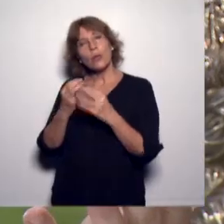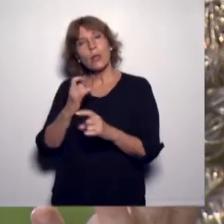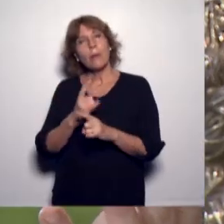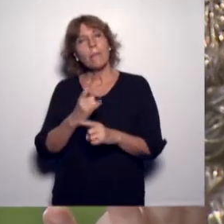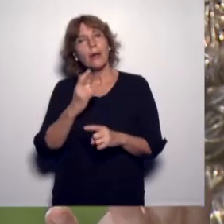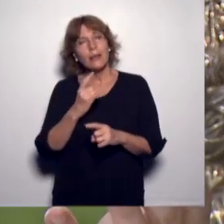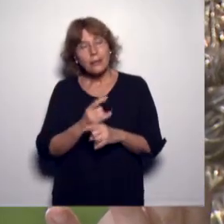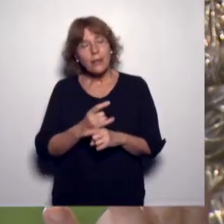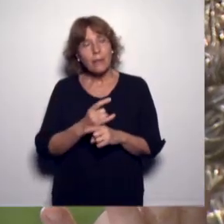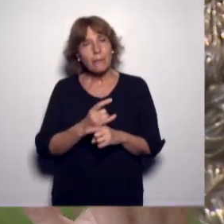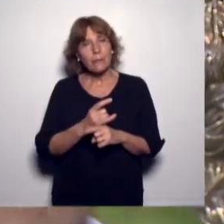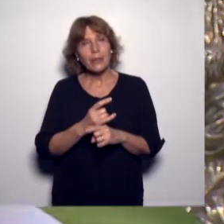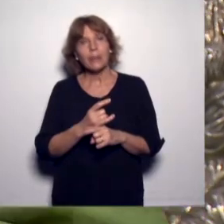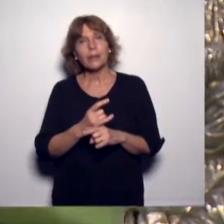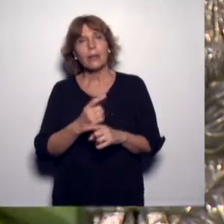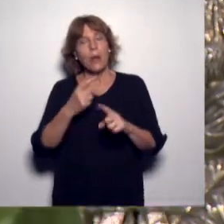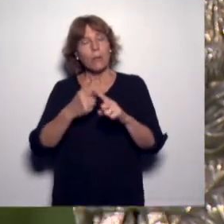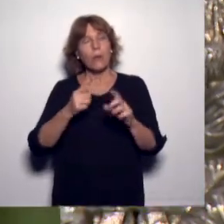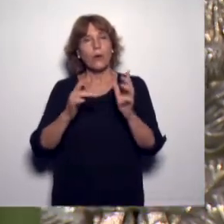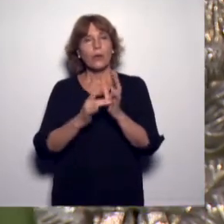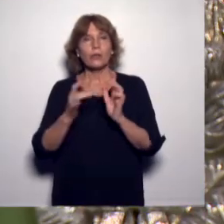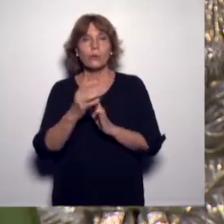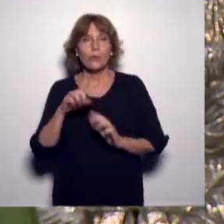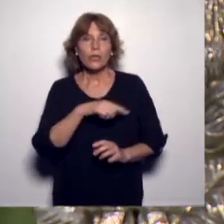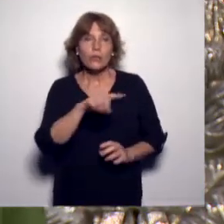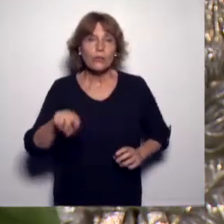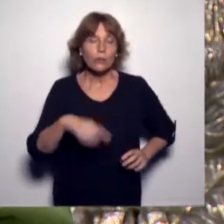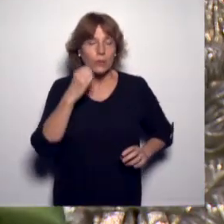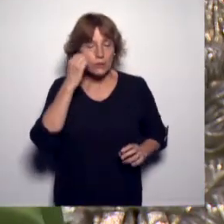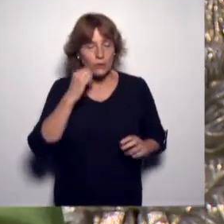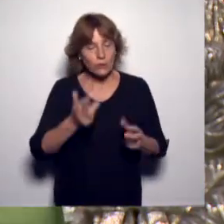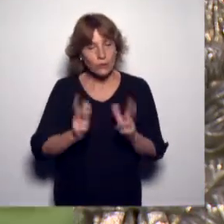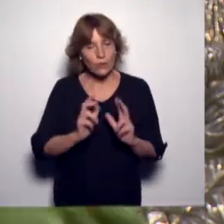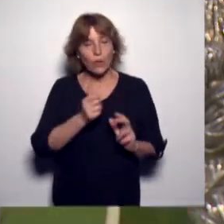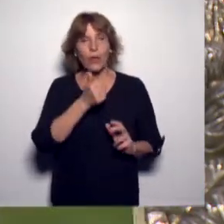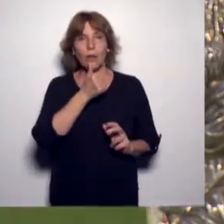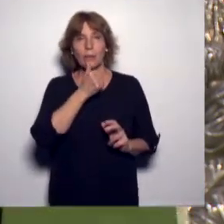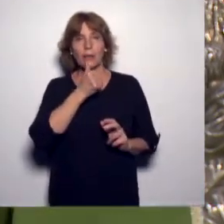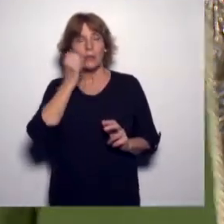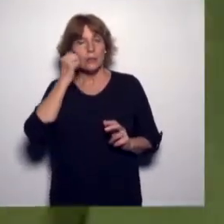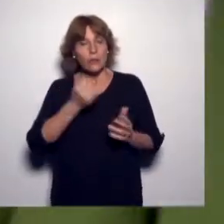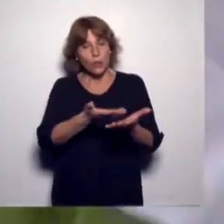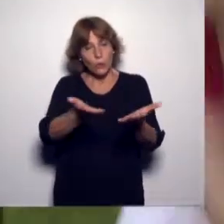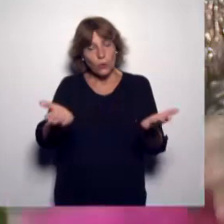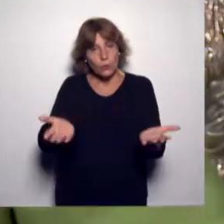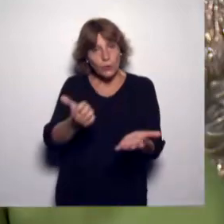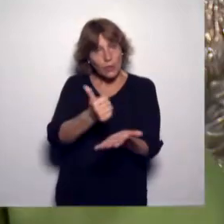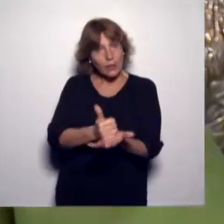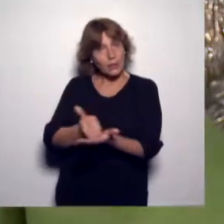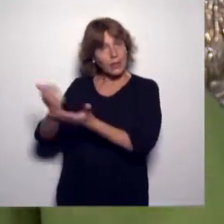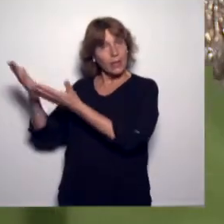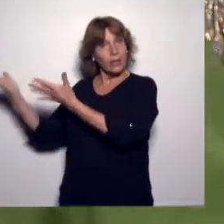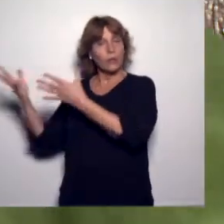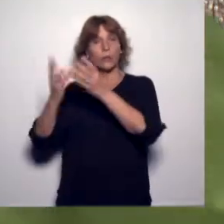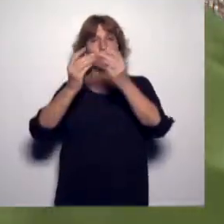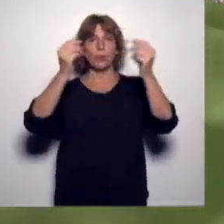quienes cumplen tu voluntad. Por Jesucristo nuestro Señor. Amén. El Señor esté con